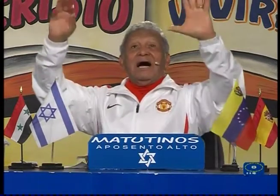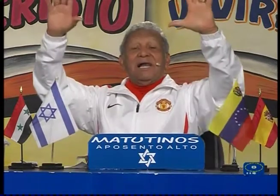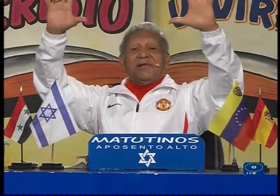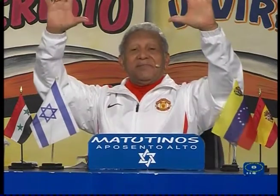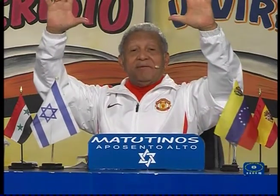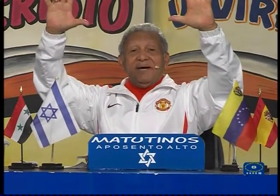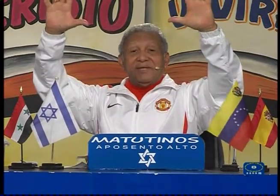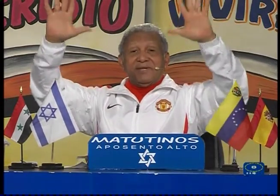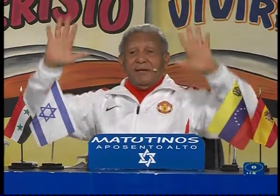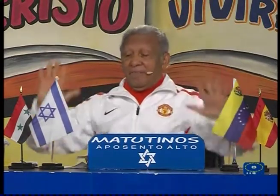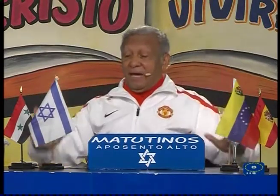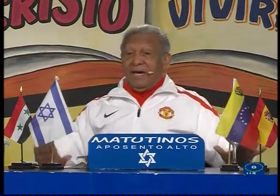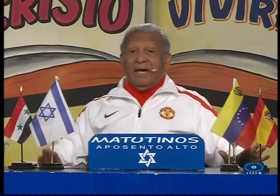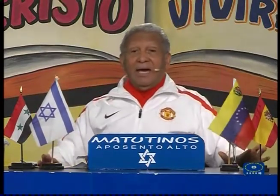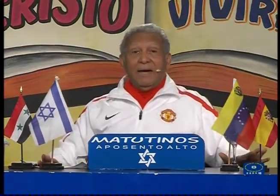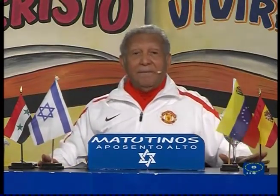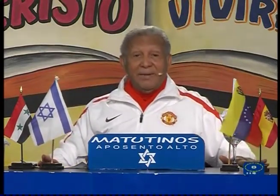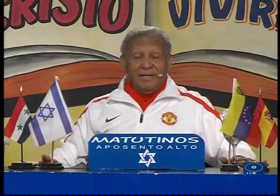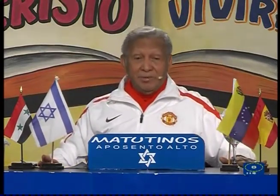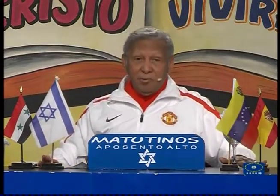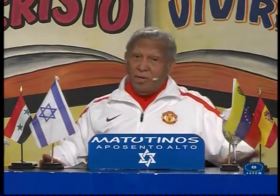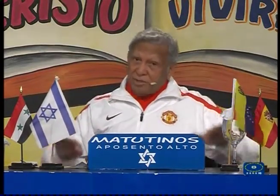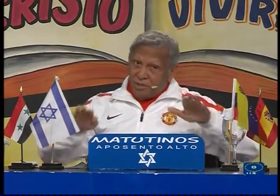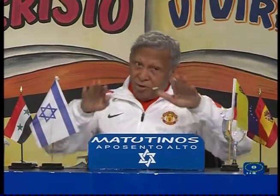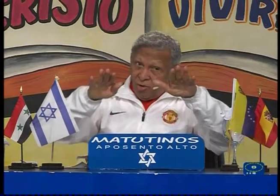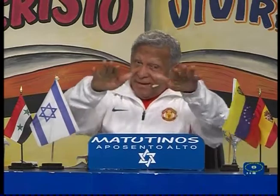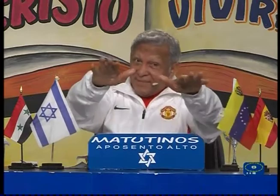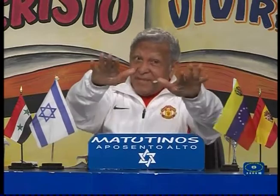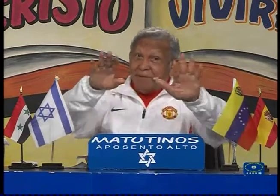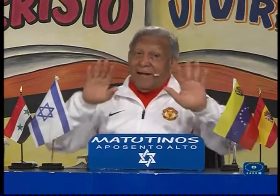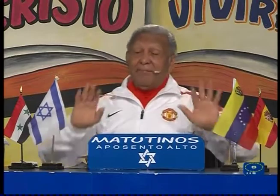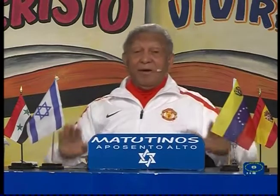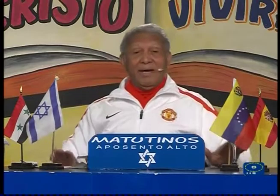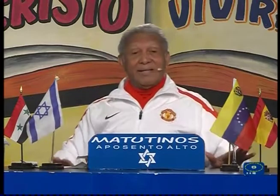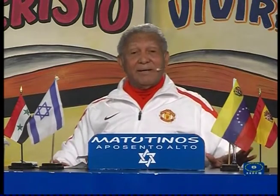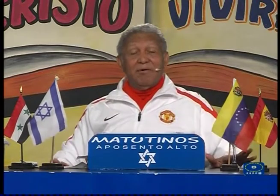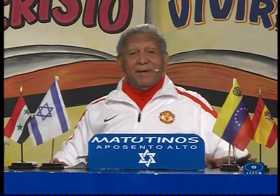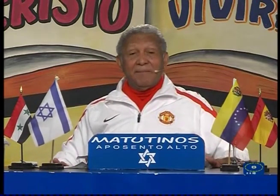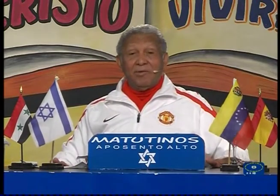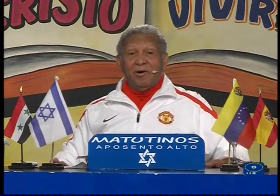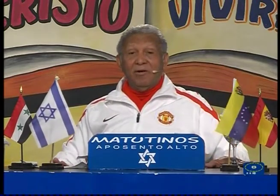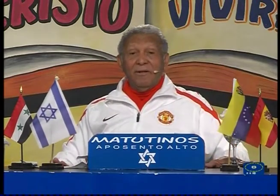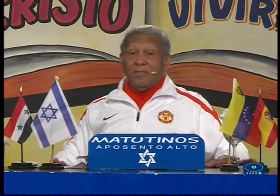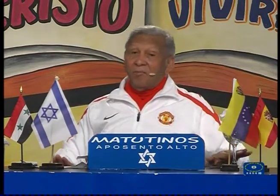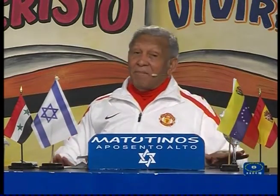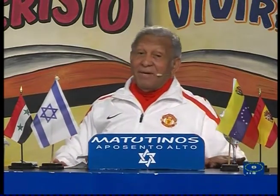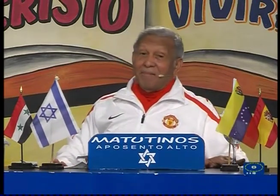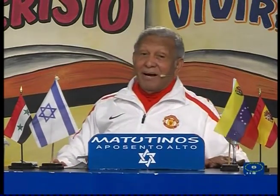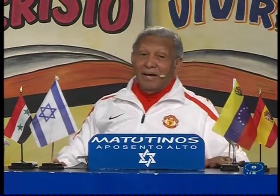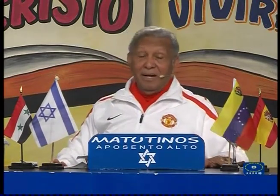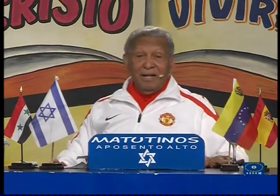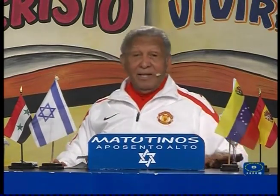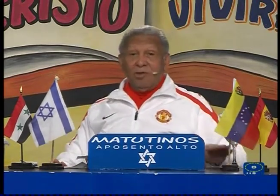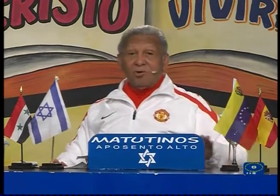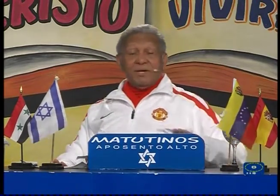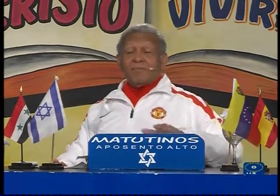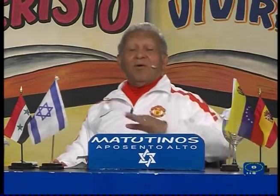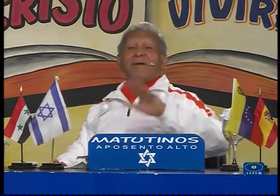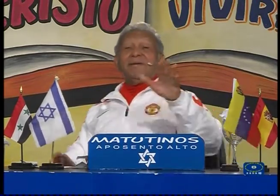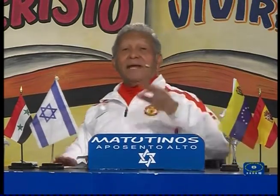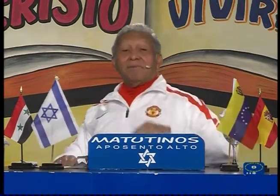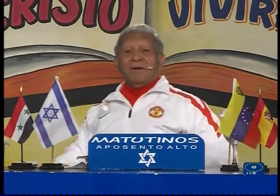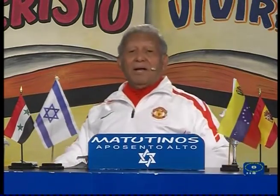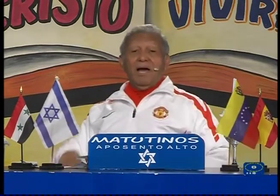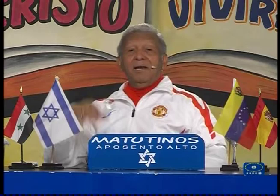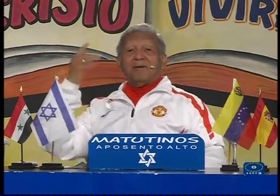la altivez de espíritu. Si Dios le está hablando en este momento, no me mire mal, no se